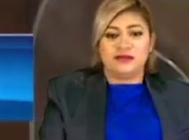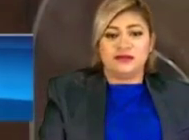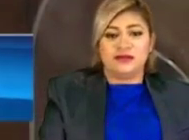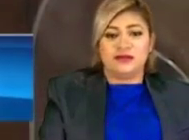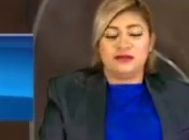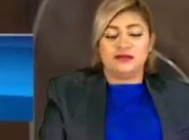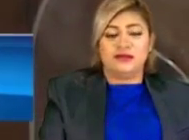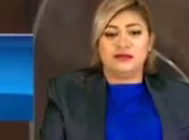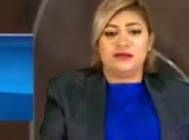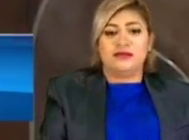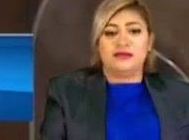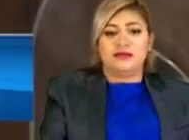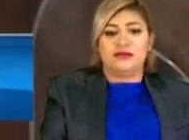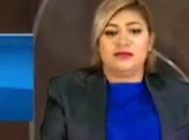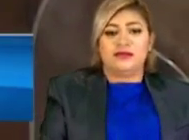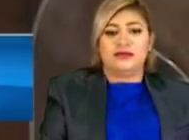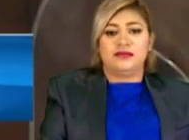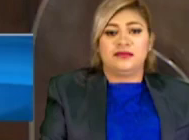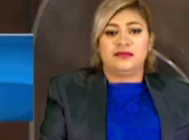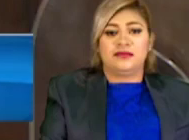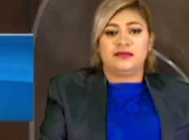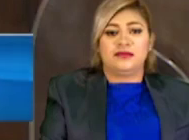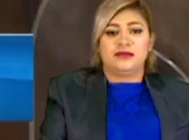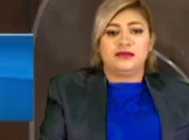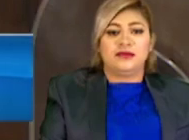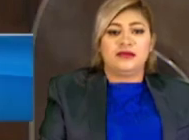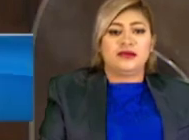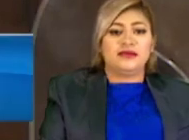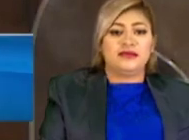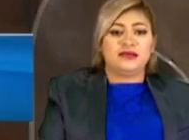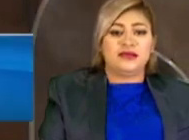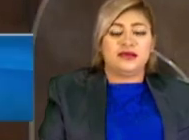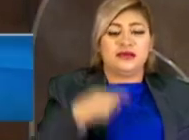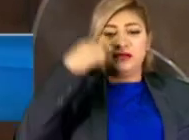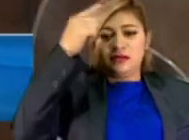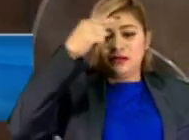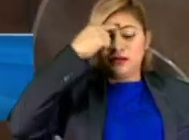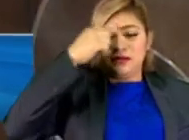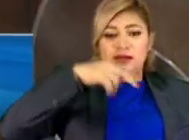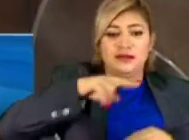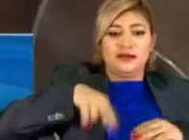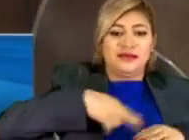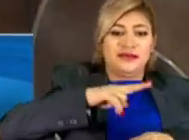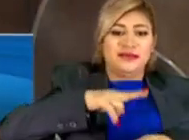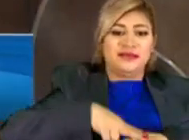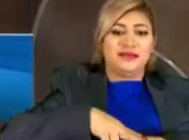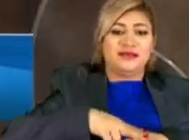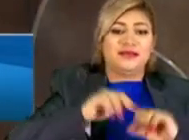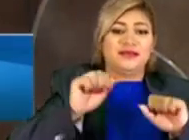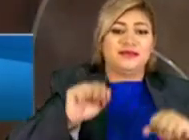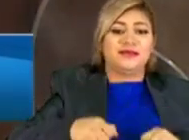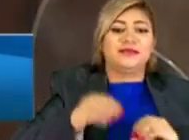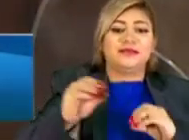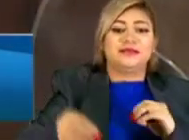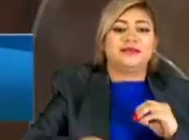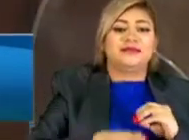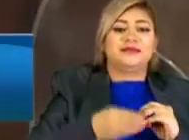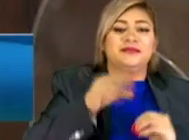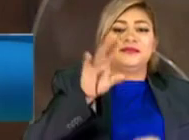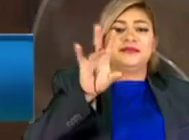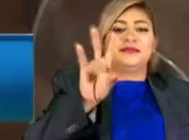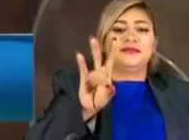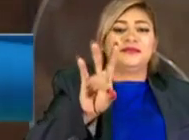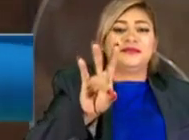De igual modo, la política formulada por el Gobierno Nacional permitió el incremento de